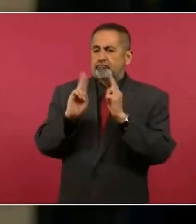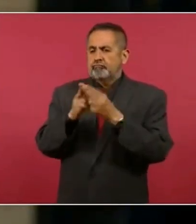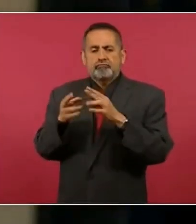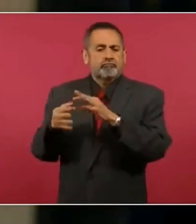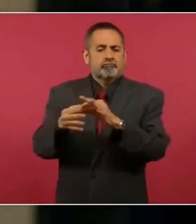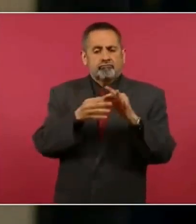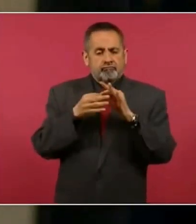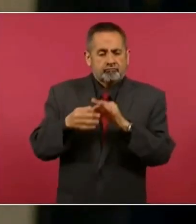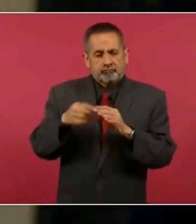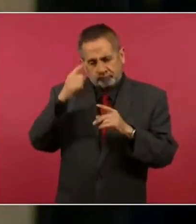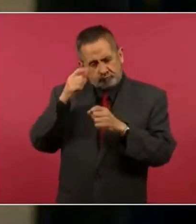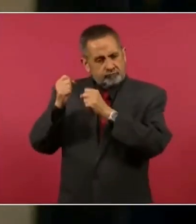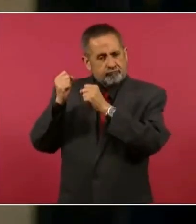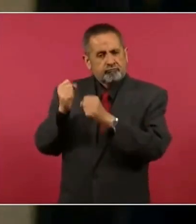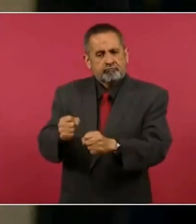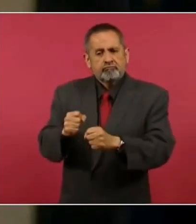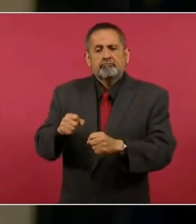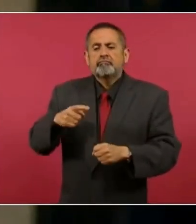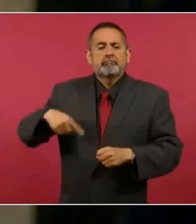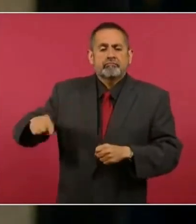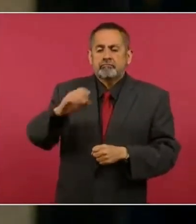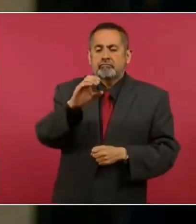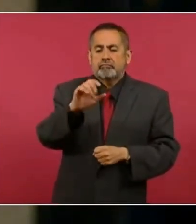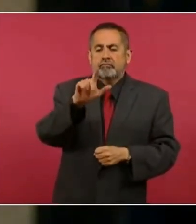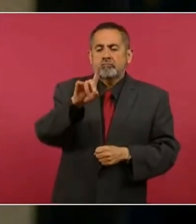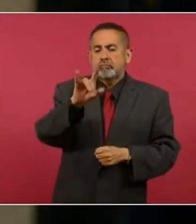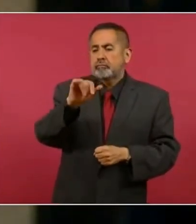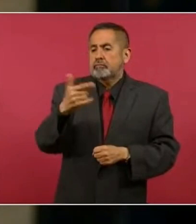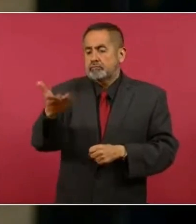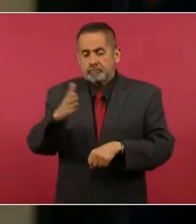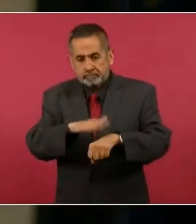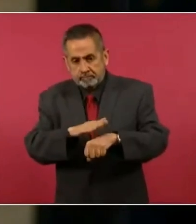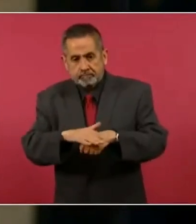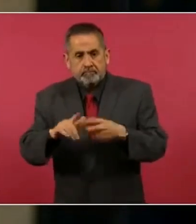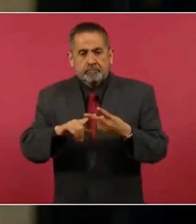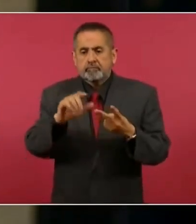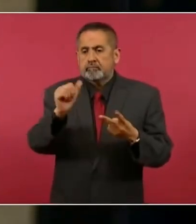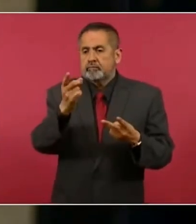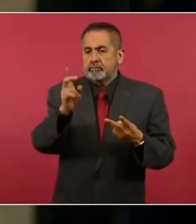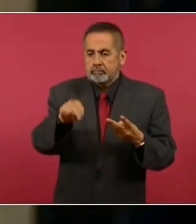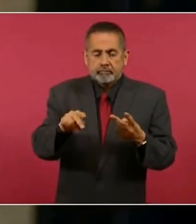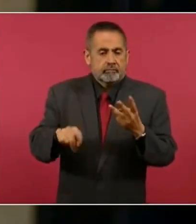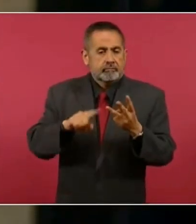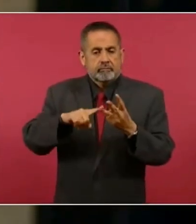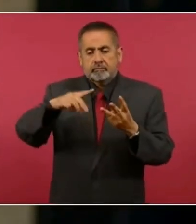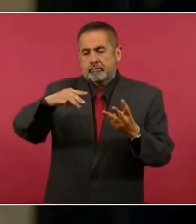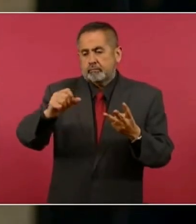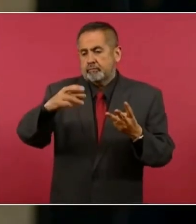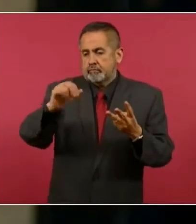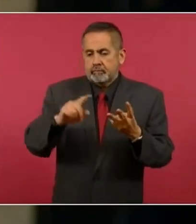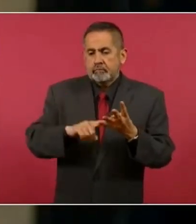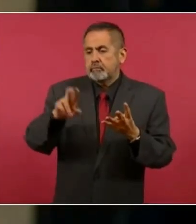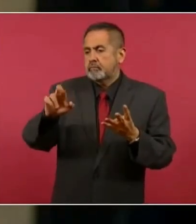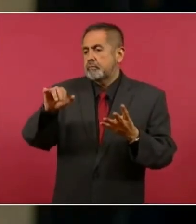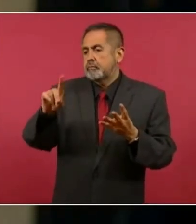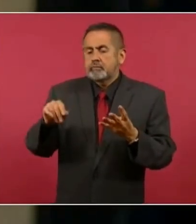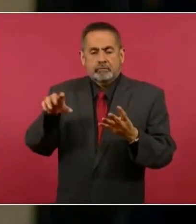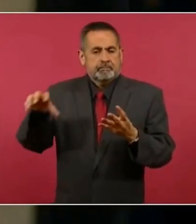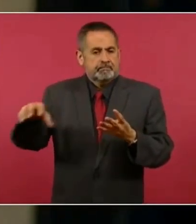fortalecer la presencia de nuestras compañeras Claudia Sheinbaum, Adán Augusto, Marcelo Ebrard y Ricardo Monreal.